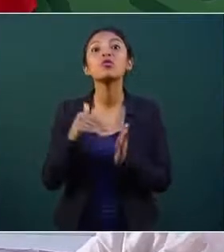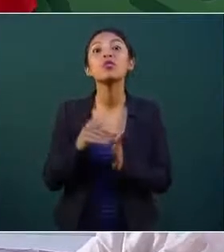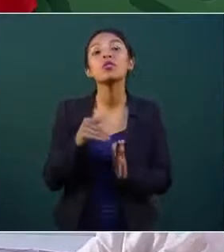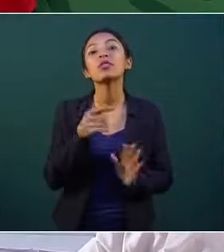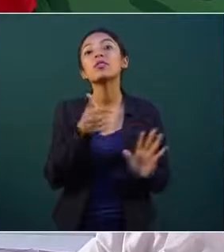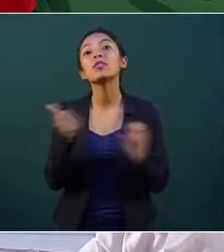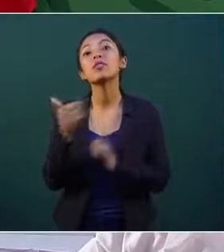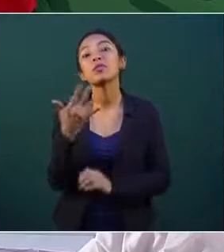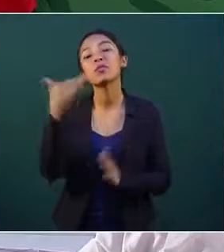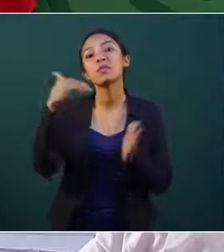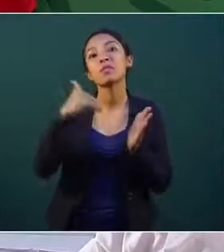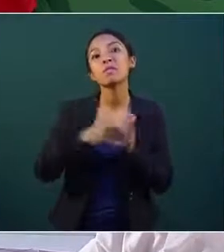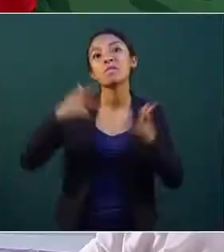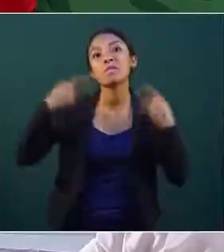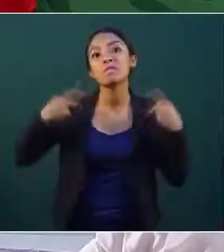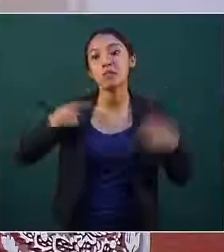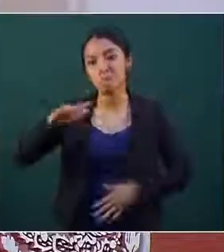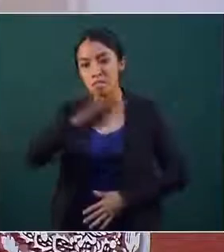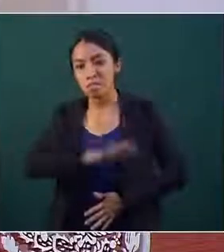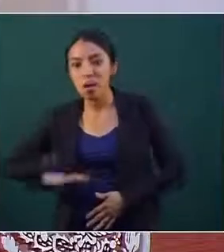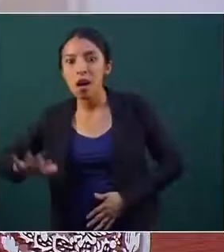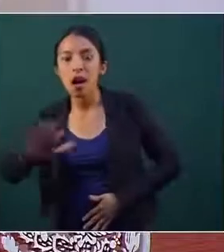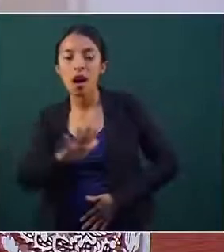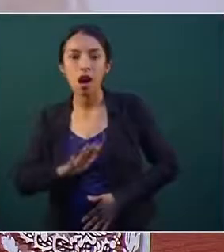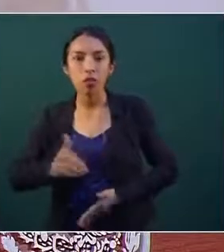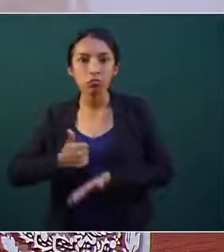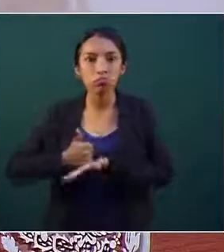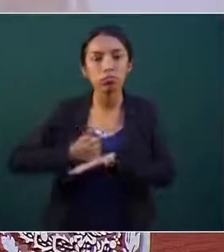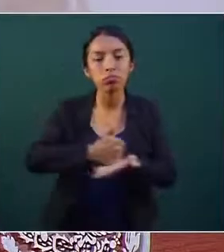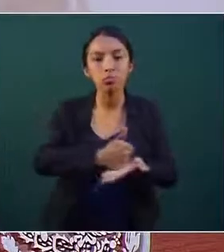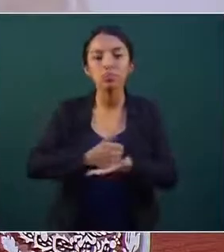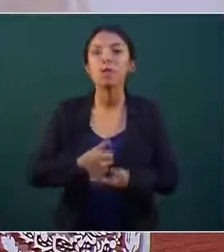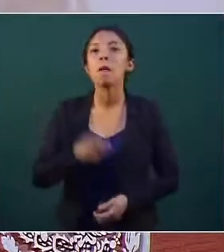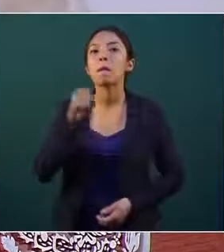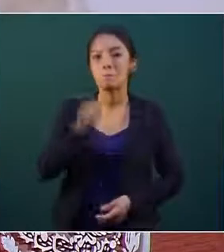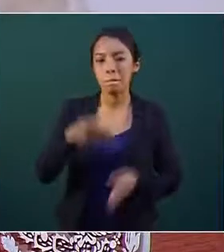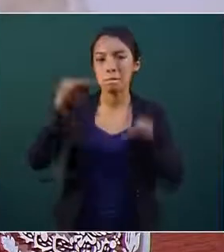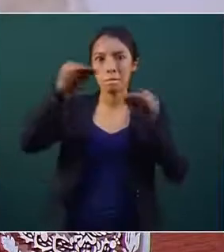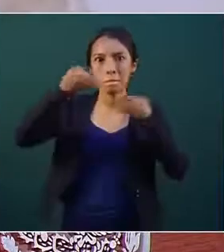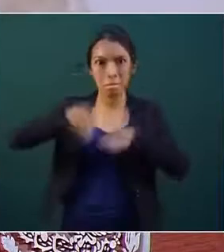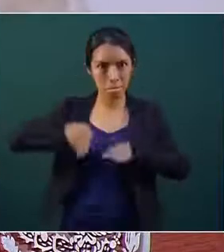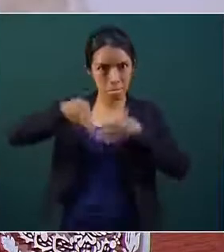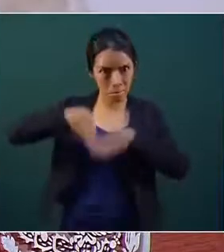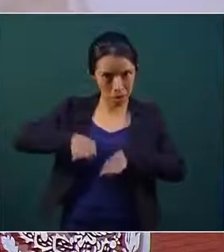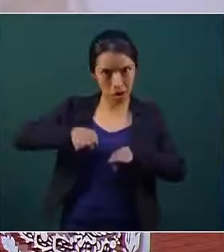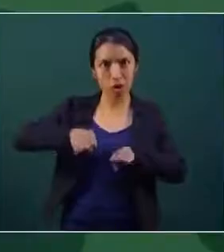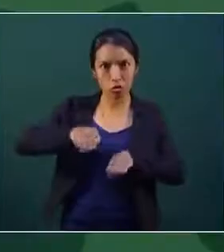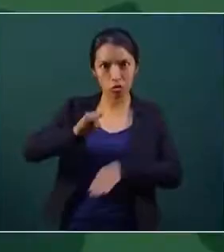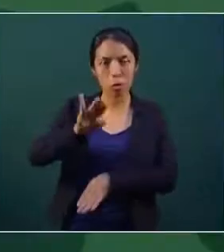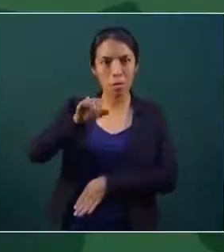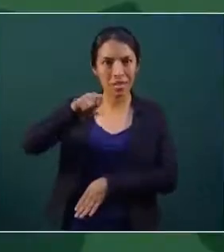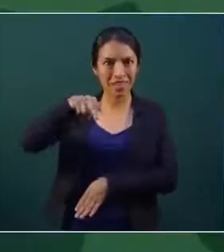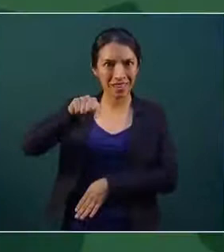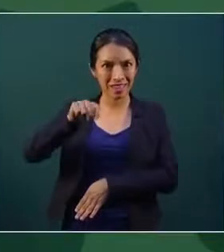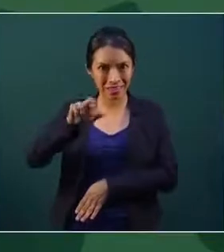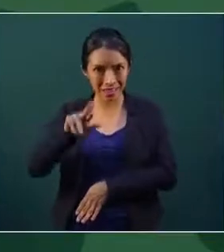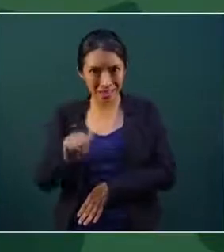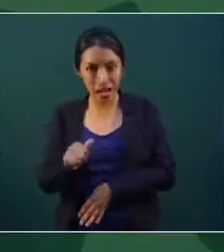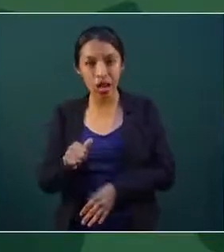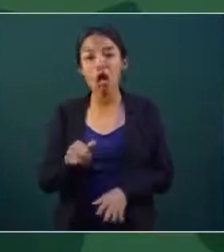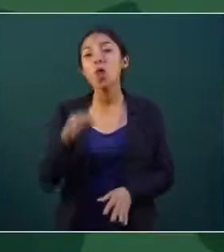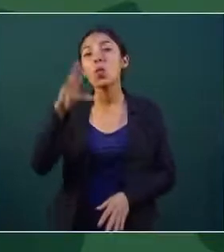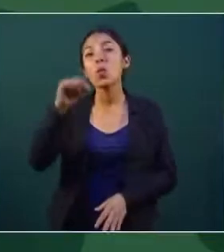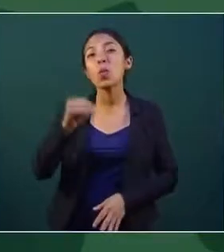2.252.000 habitantes. En cuanto al establecimiento de los bancos de bienestar, de un total de 96